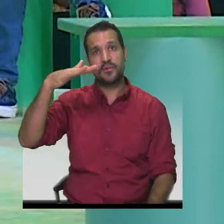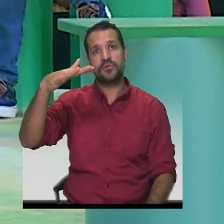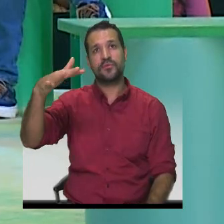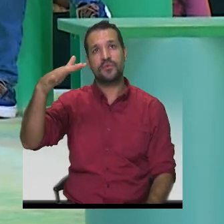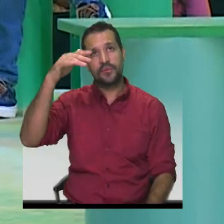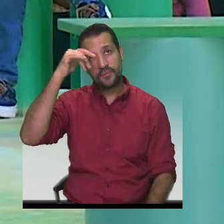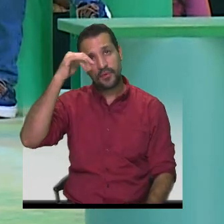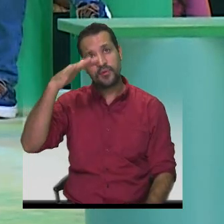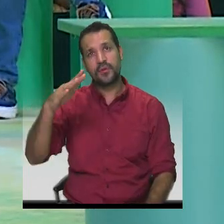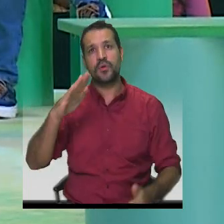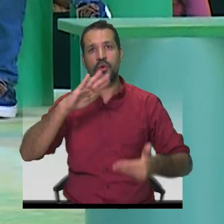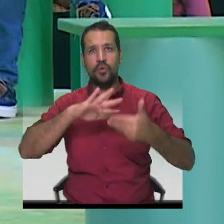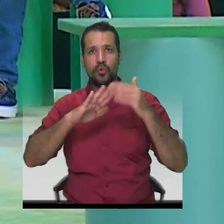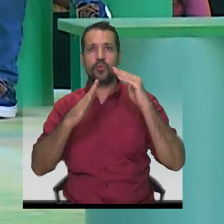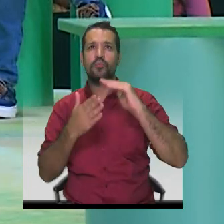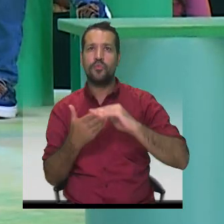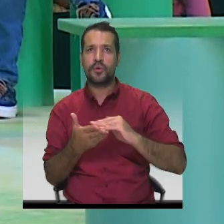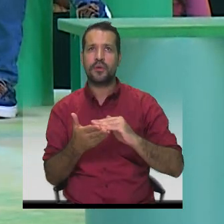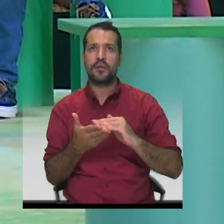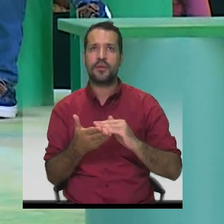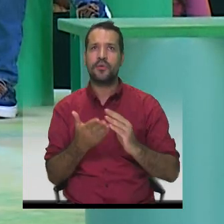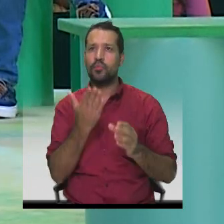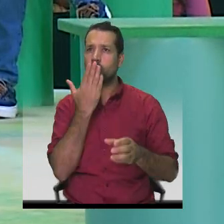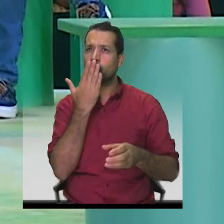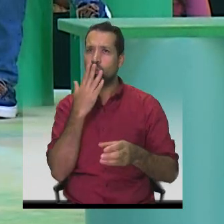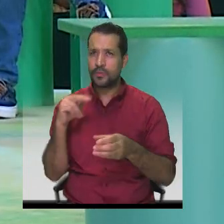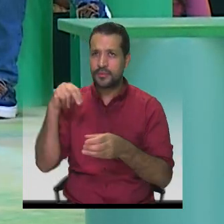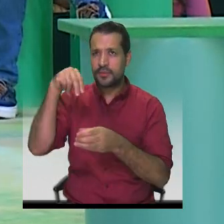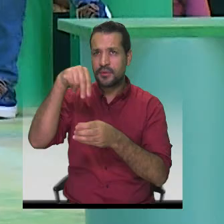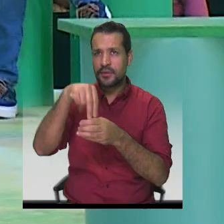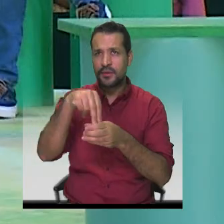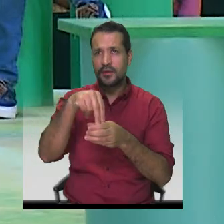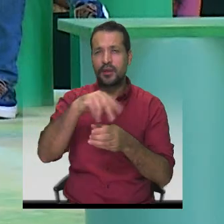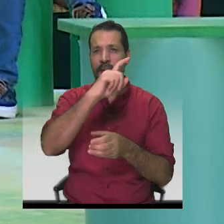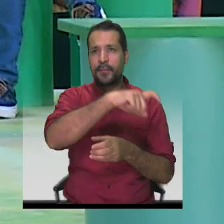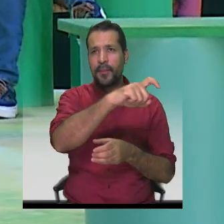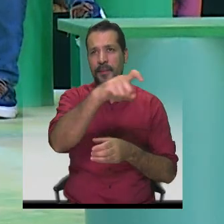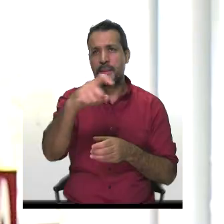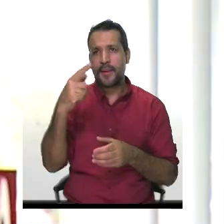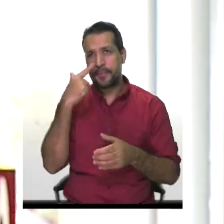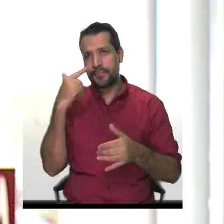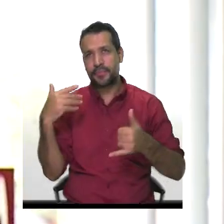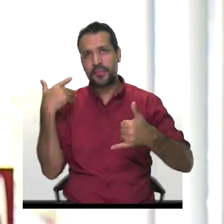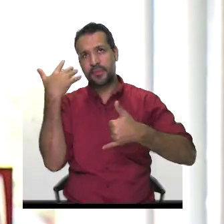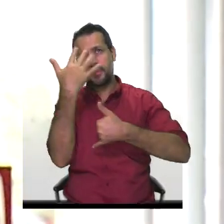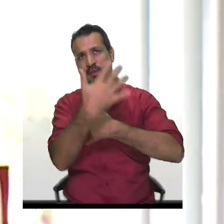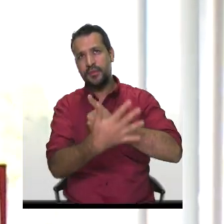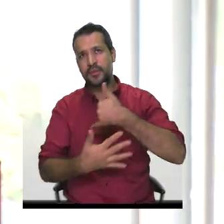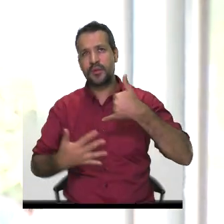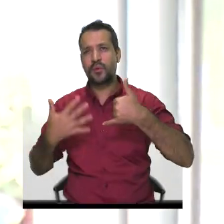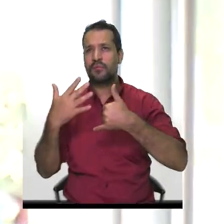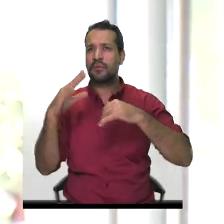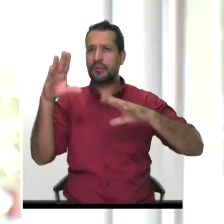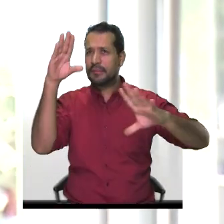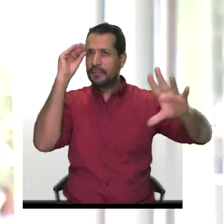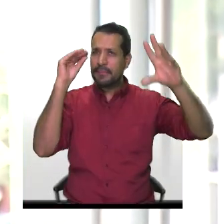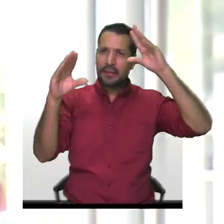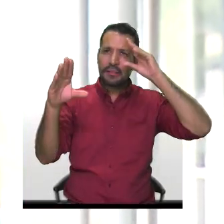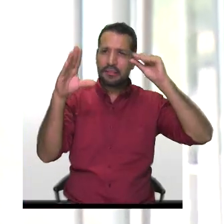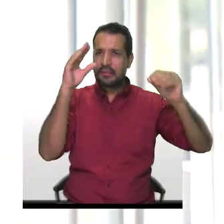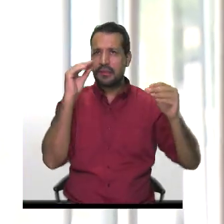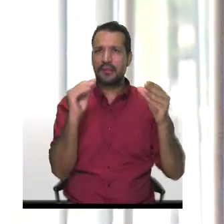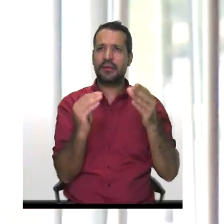con comunidades indígenas pues, de diferentes territorios a nivel nacional pues, en un aprendizaje muy bonito de